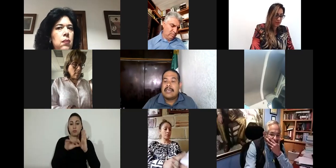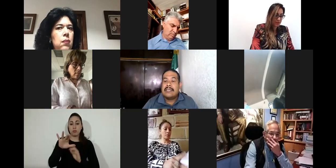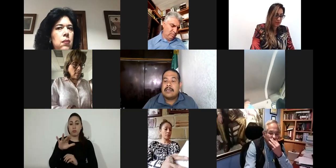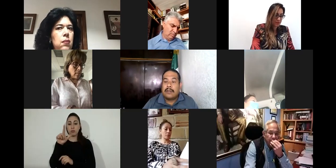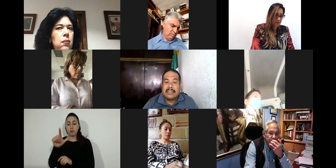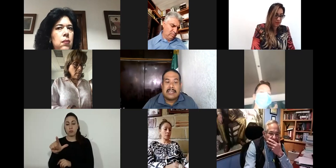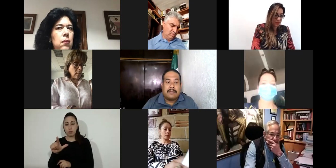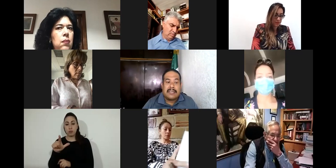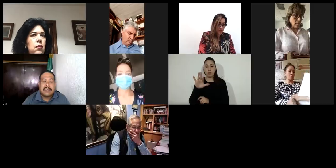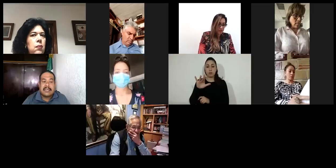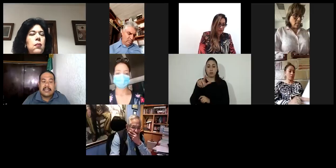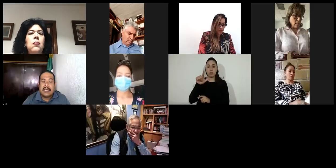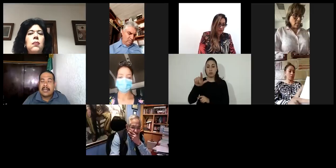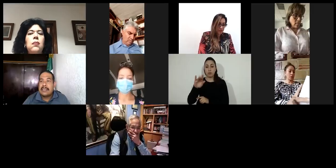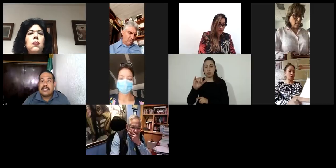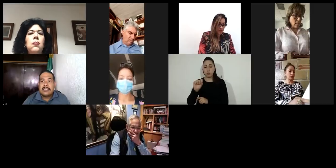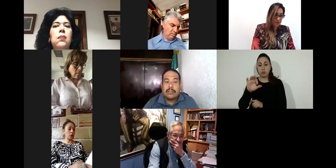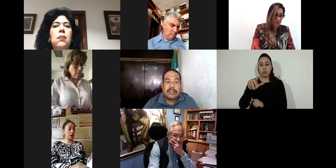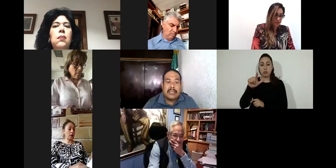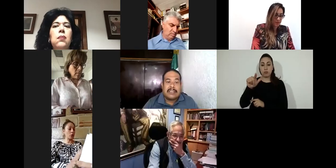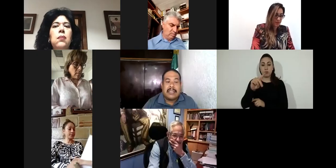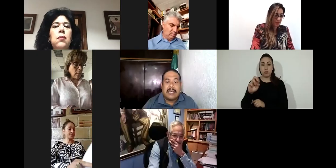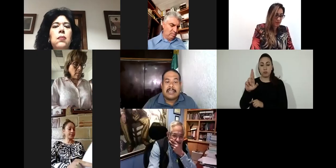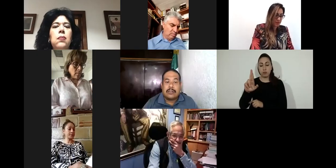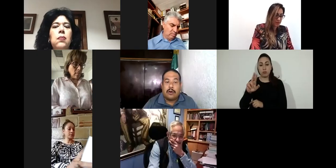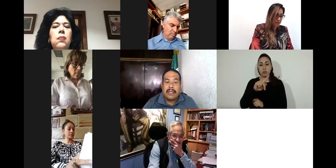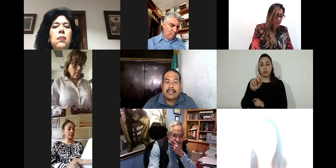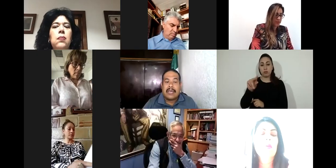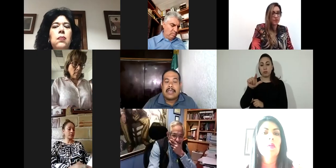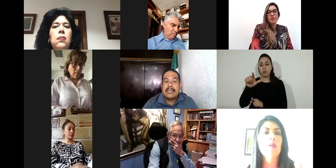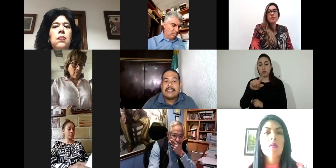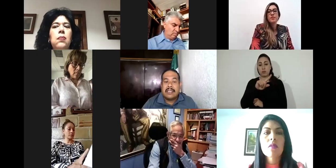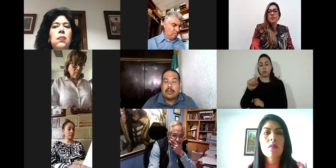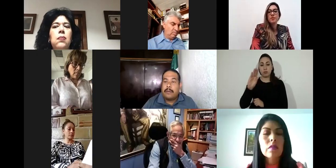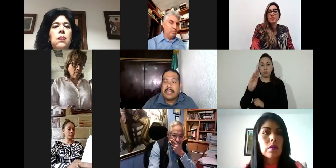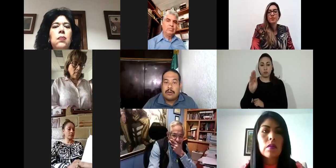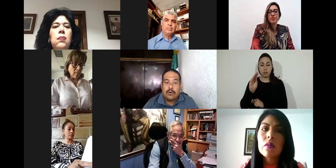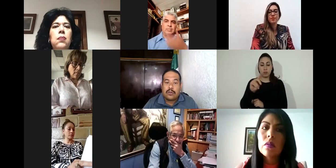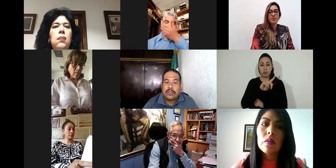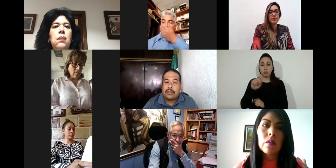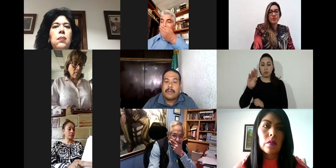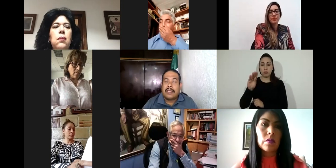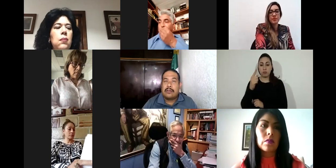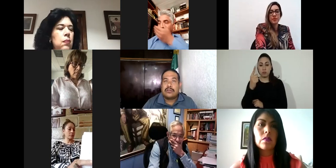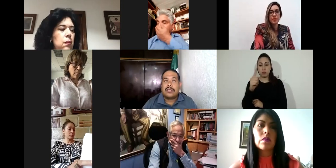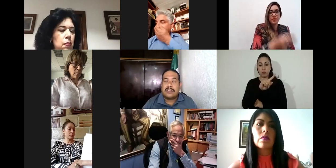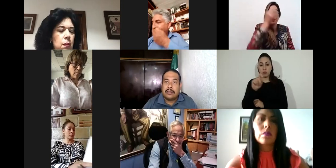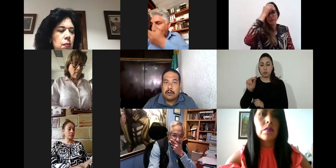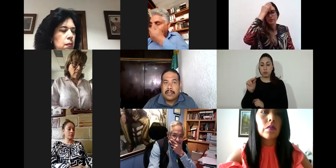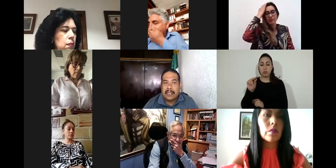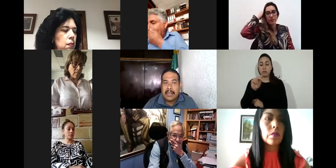57, 57 bis y ter, 187, 190, 191,